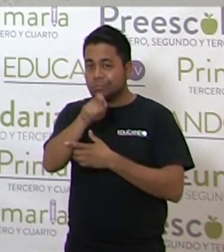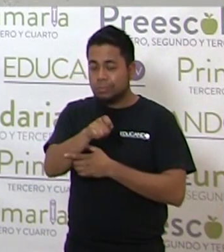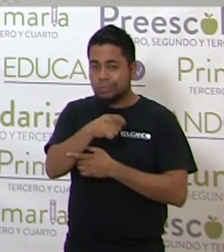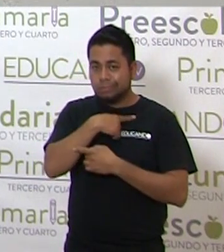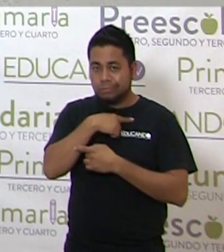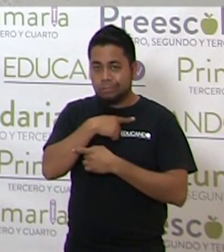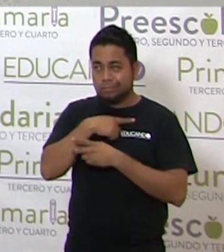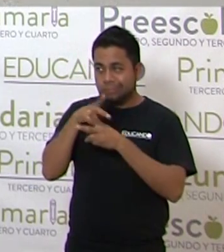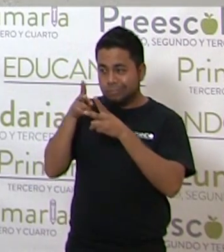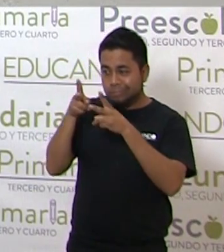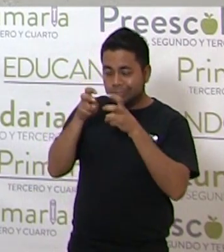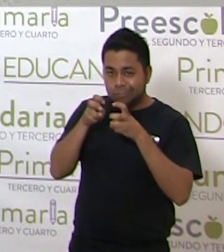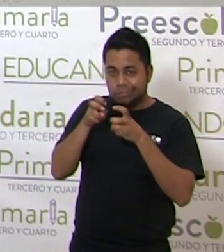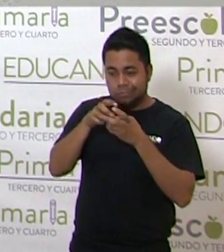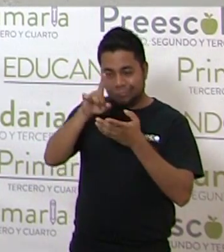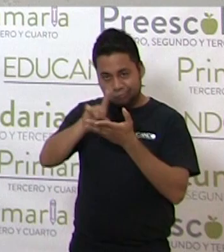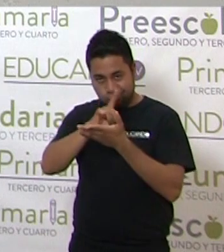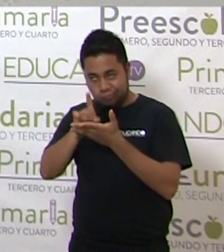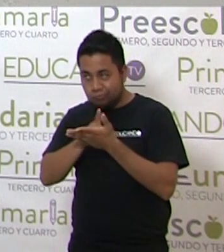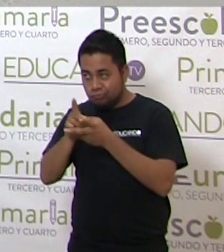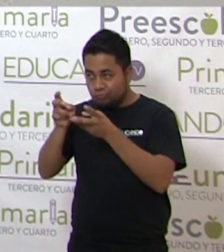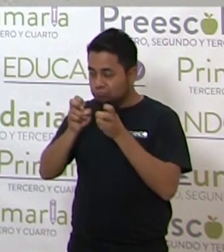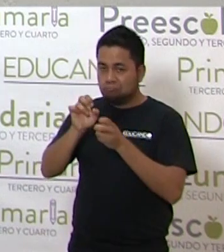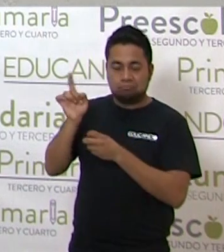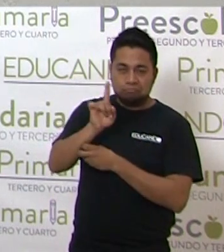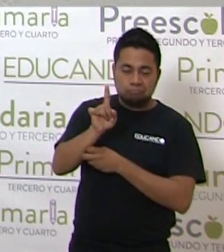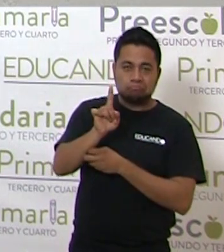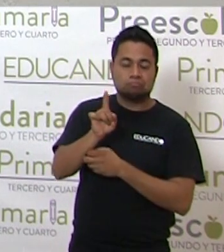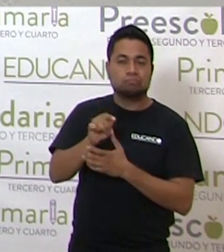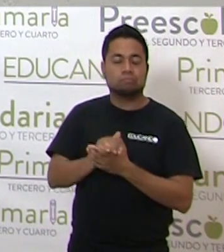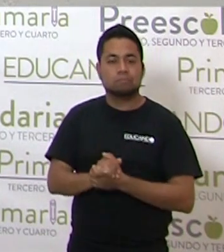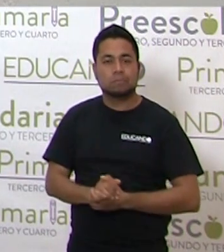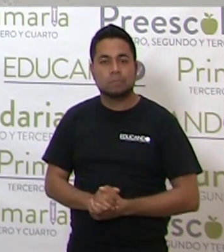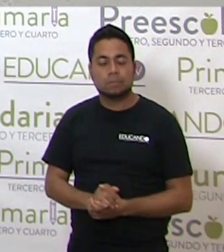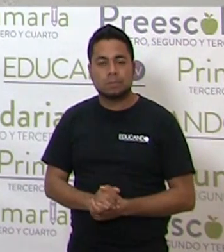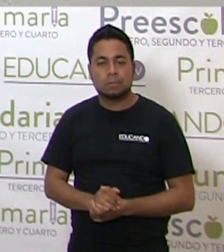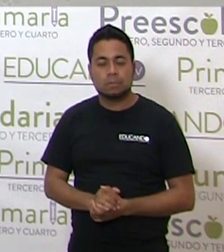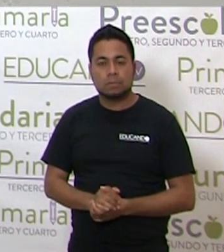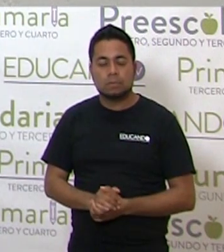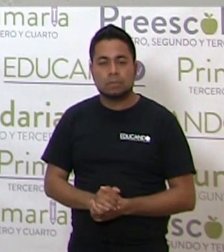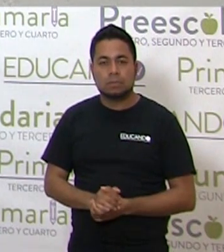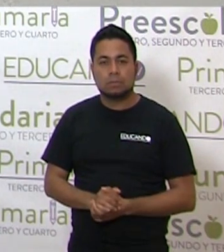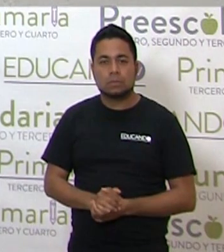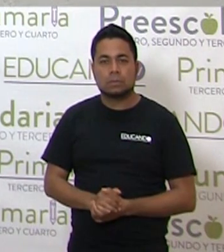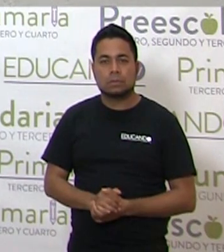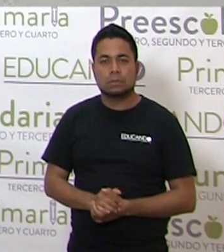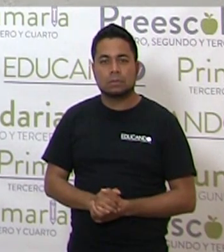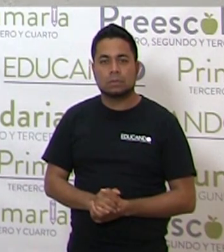sacamos de ninguna enciclopedia, tampoco lo sacamos de